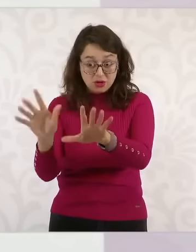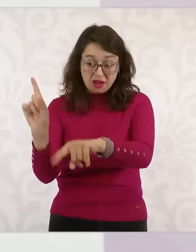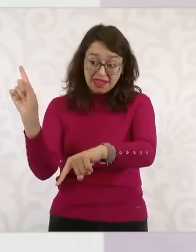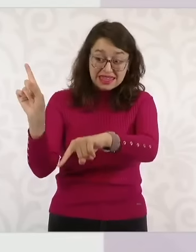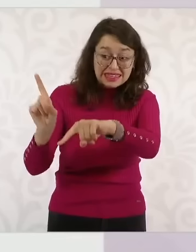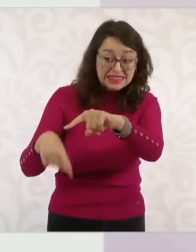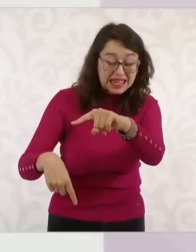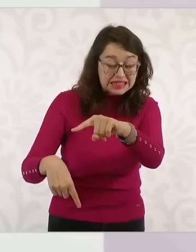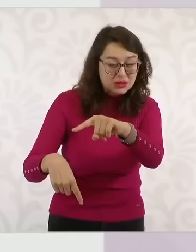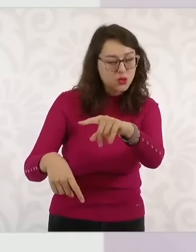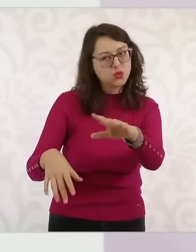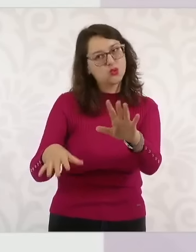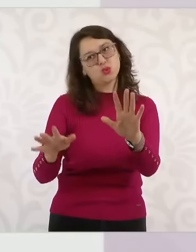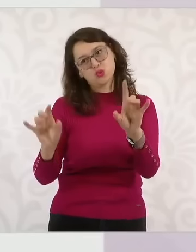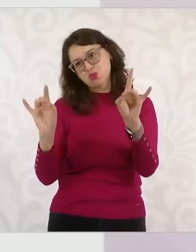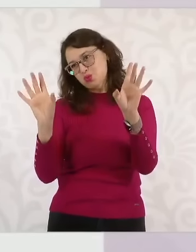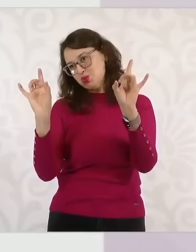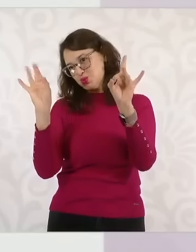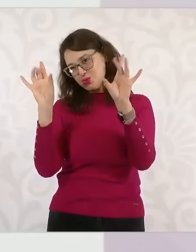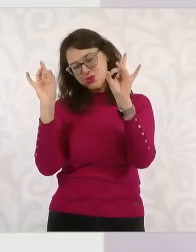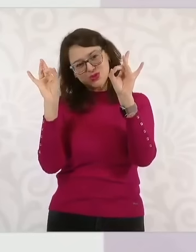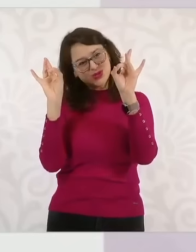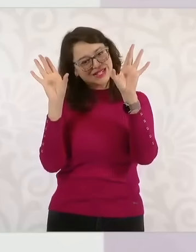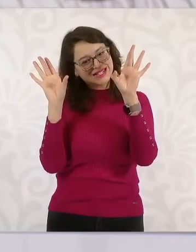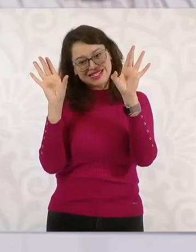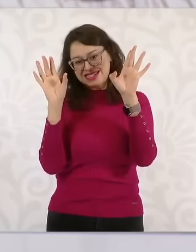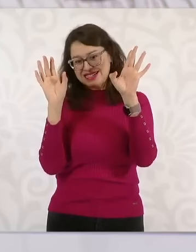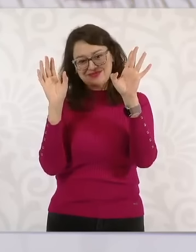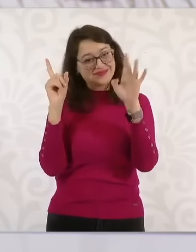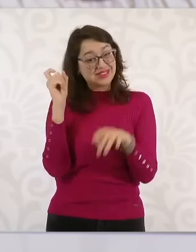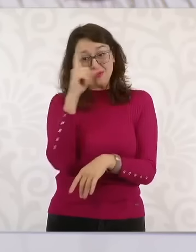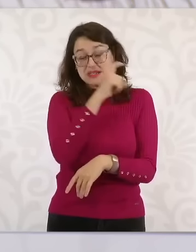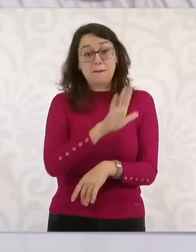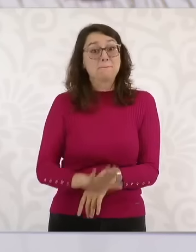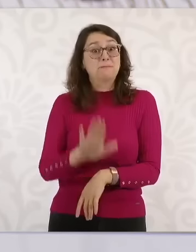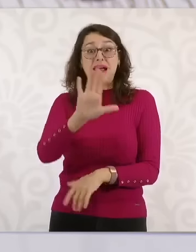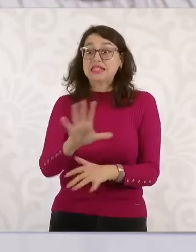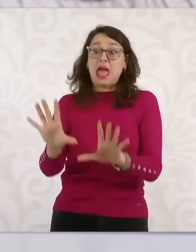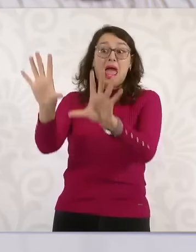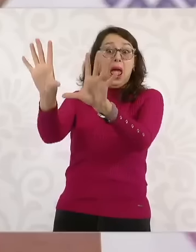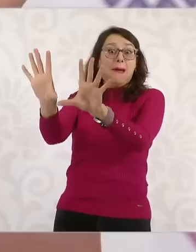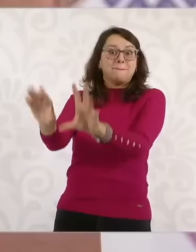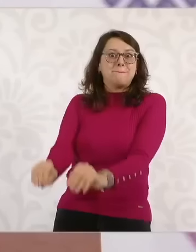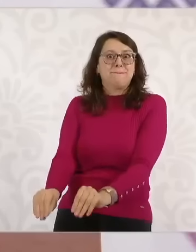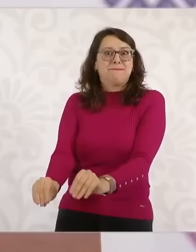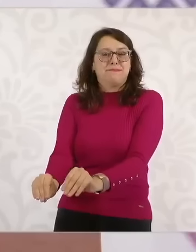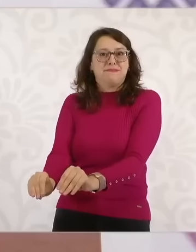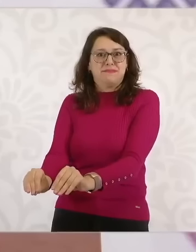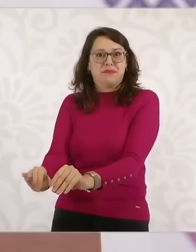Entonces, si nosotros decimos, a ver, pues, quita esta publicación porque fue mentira,